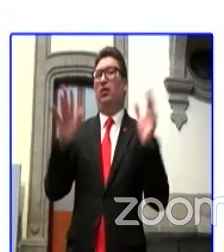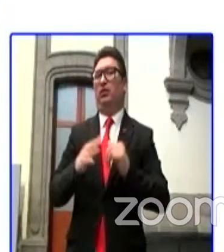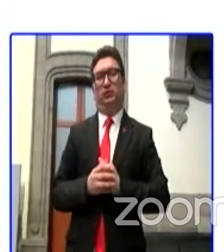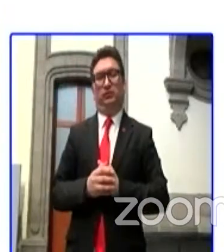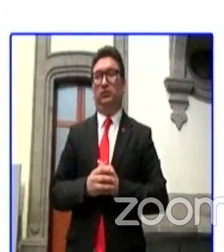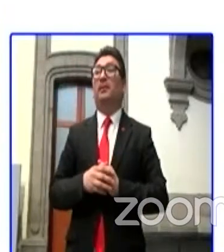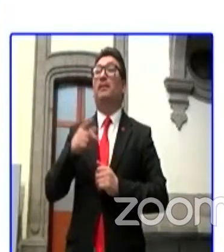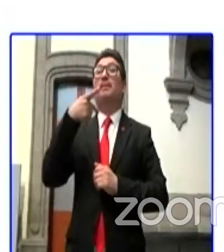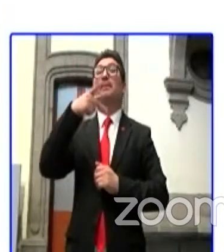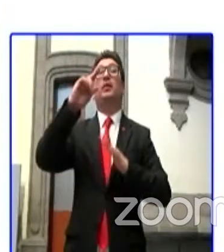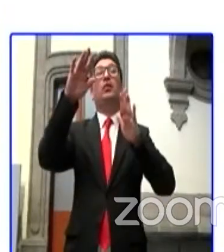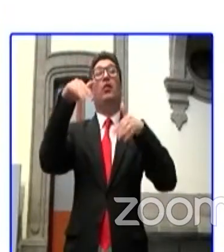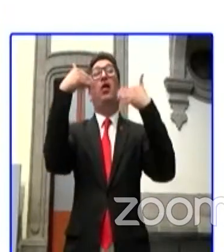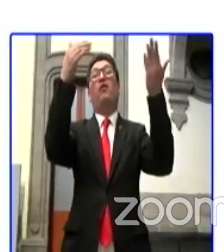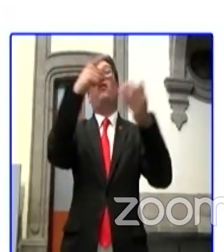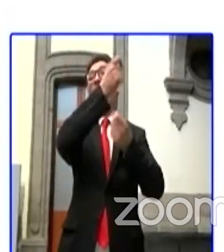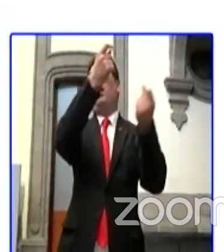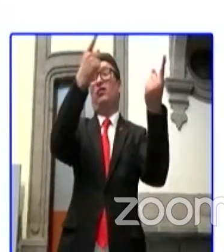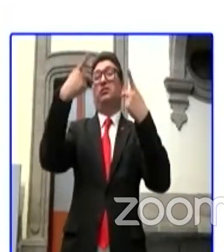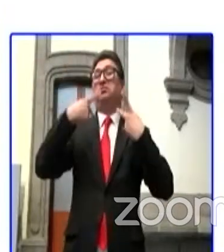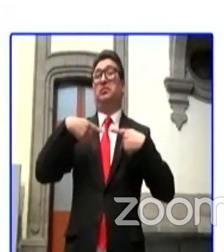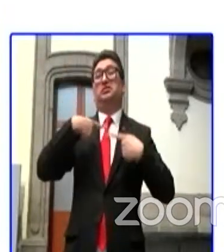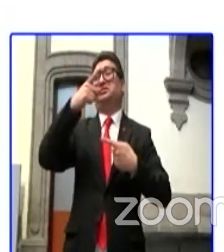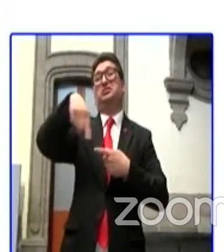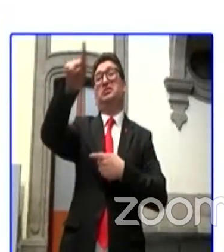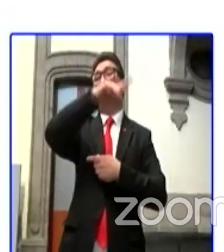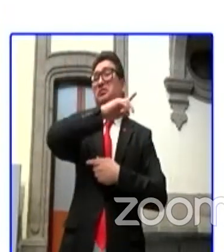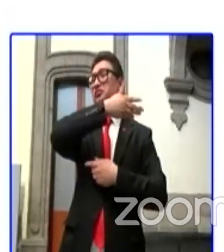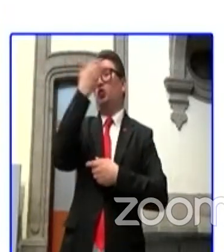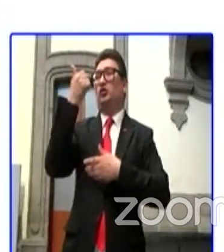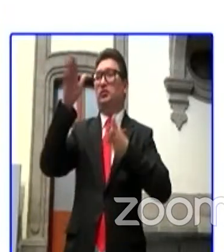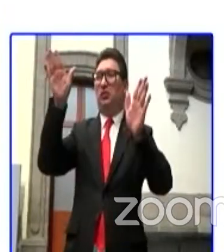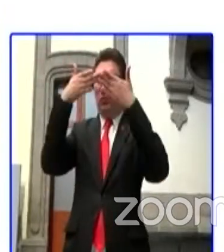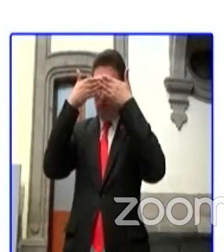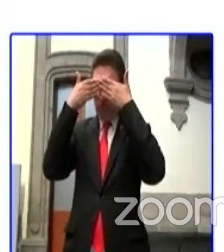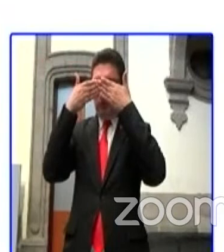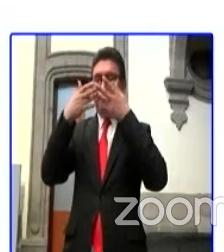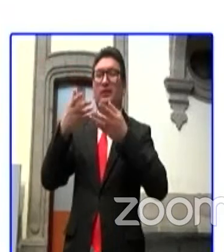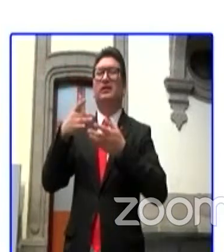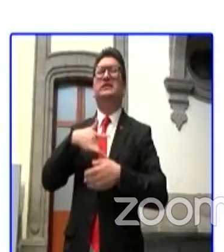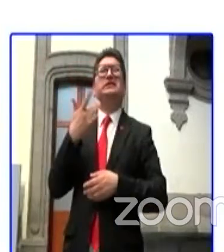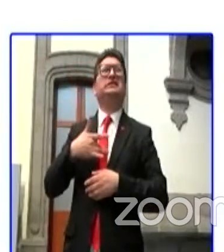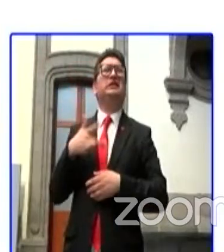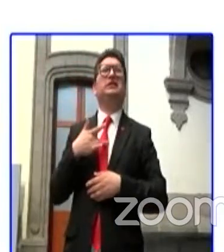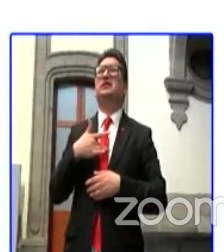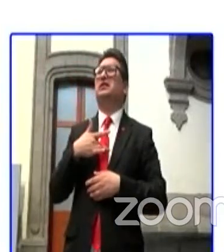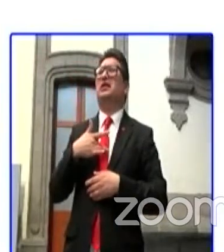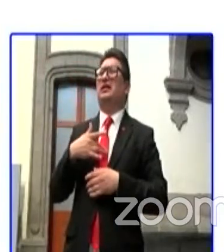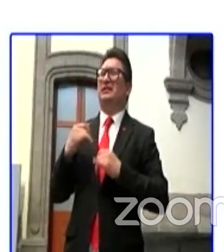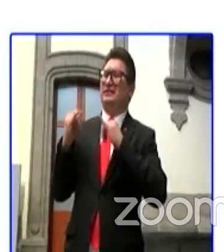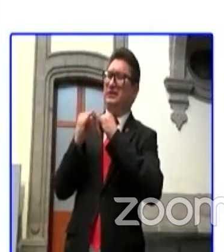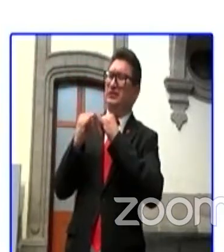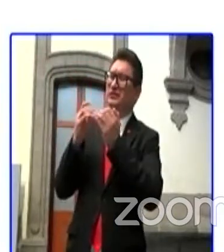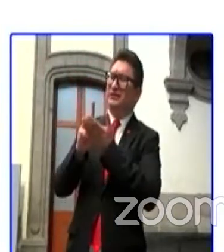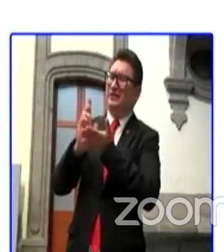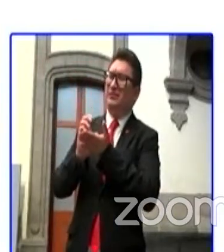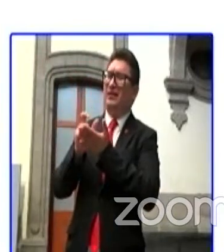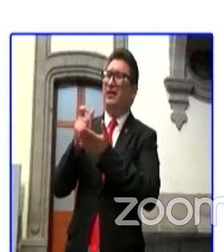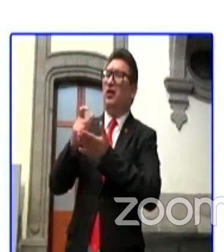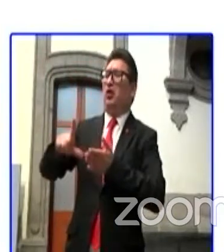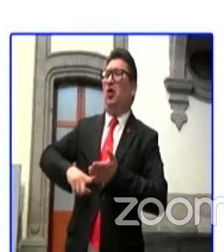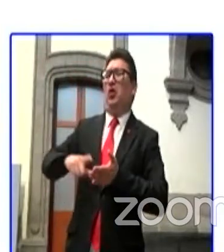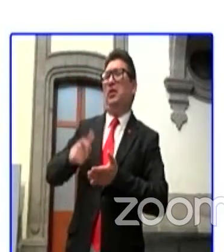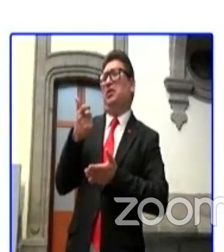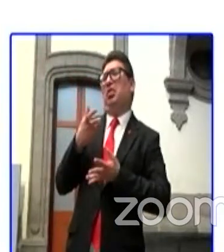allá afuera, ahí afuera, hay quienes todavía consideran que somos incluso un gasto innecesario para